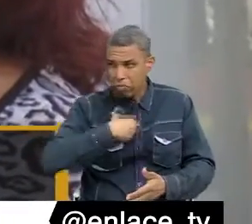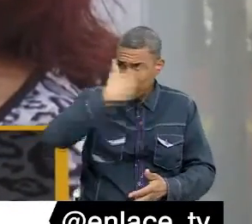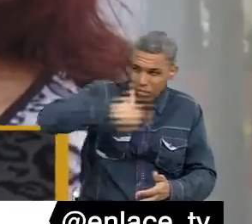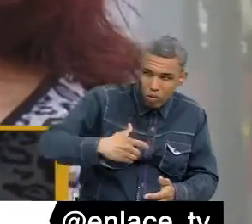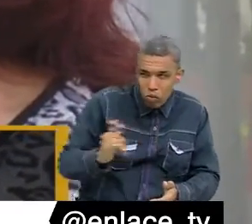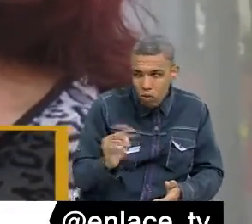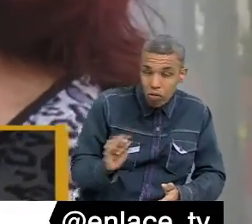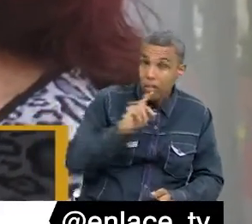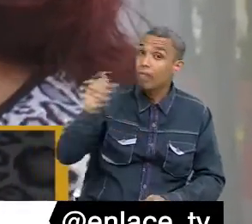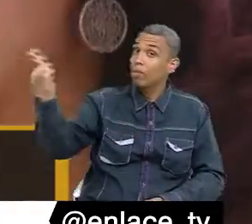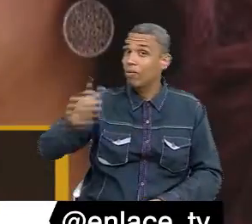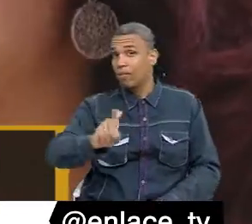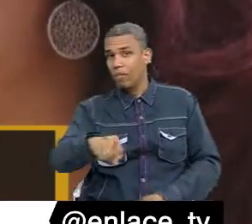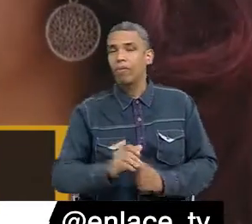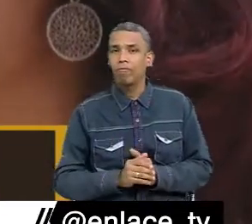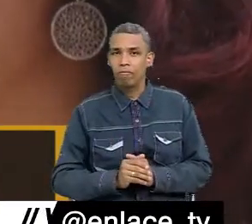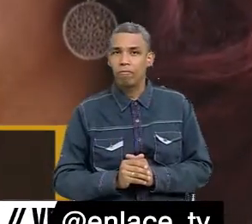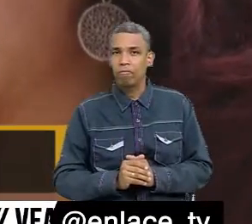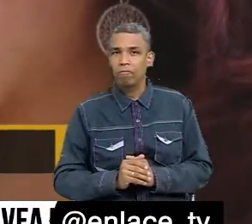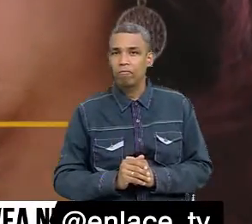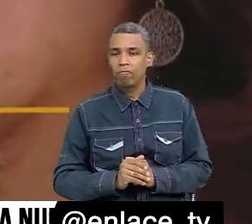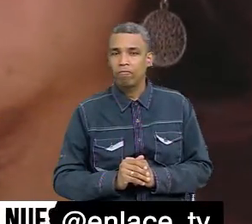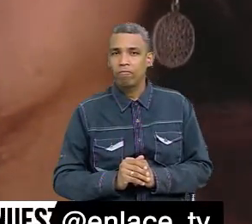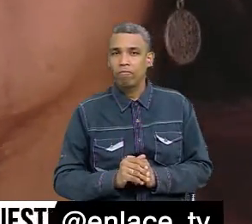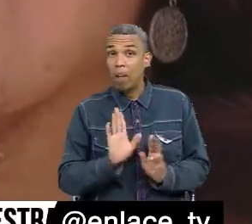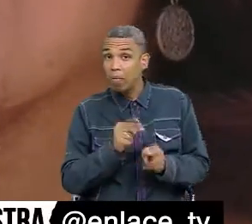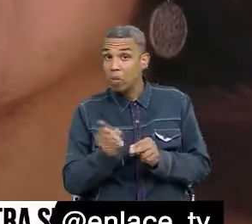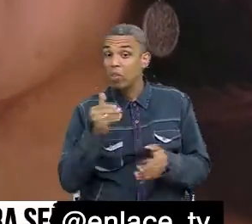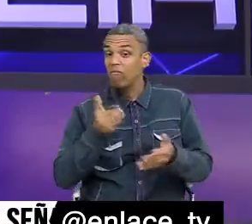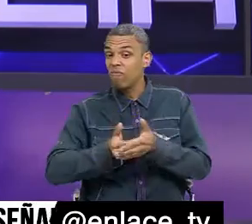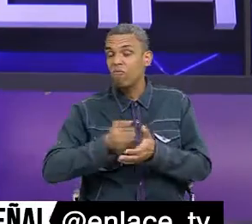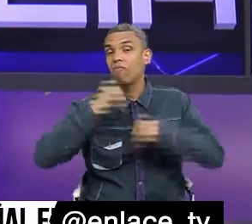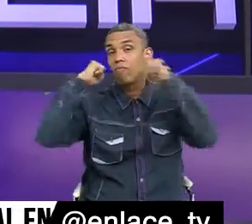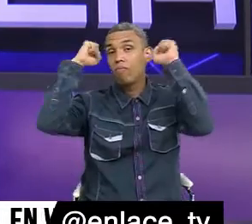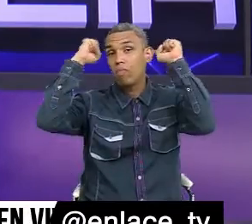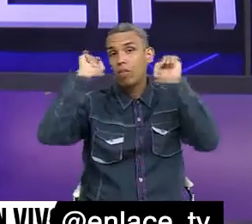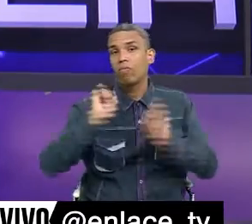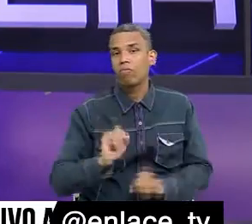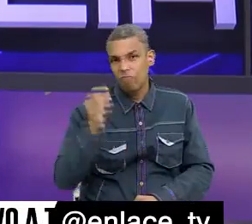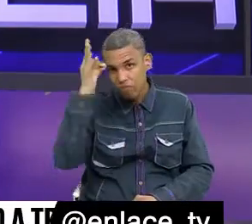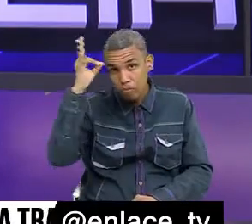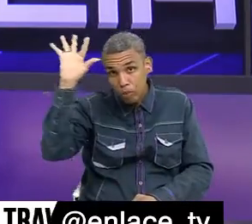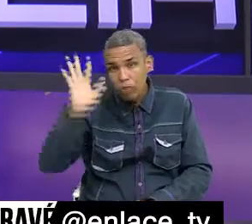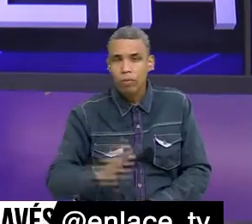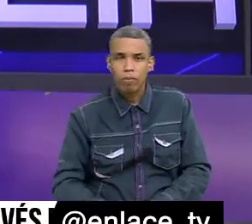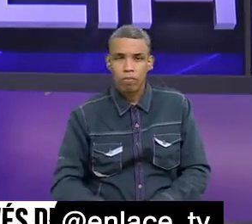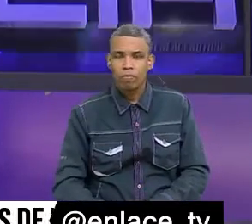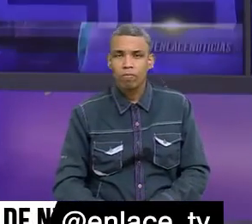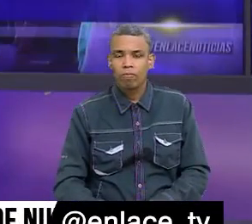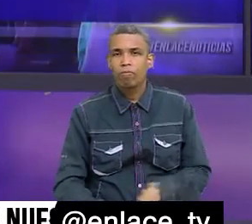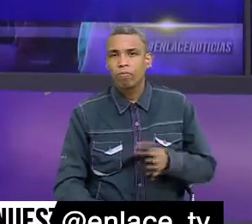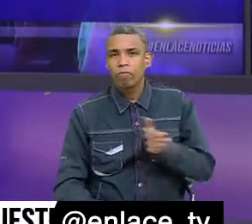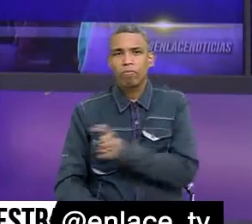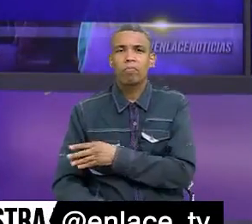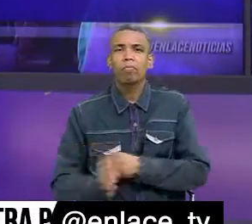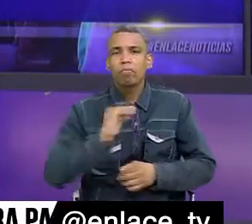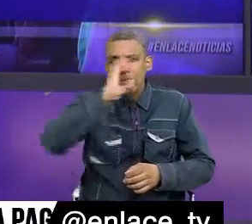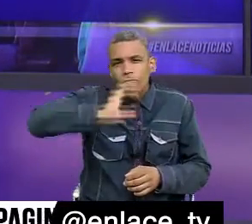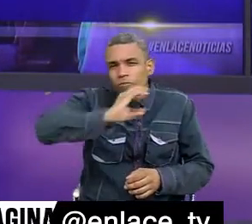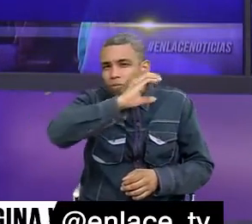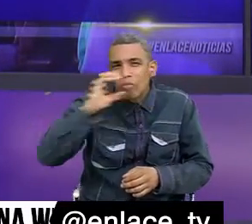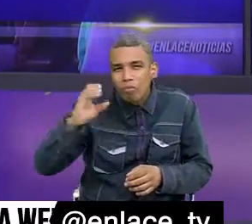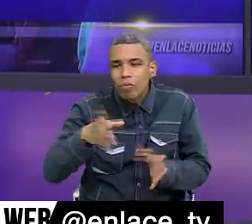de parte del Magisterio, lo que se ve venir es una nueva normalidad educativa en Colombia. Y a esta hora se cumple plantón en Cafaba por parte del